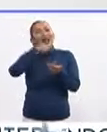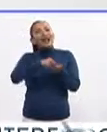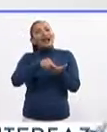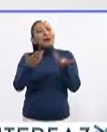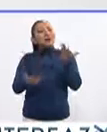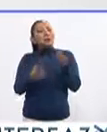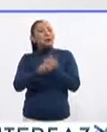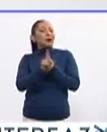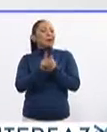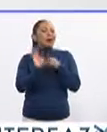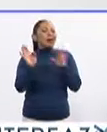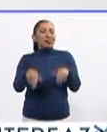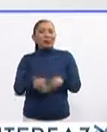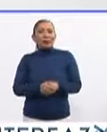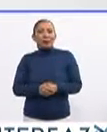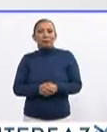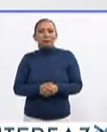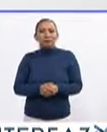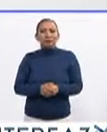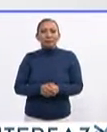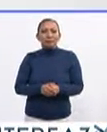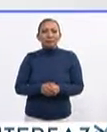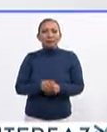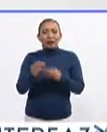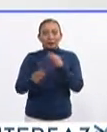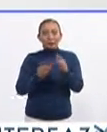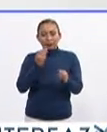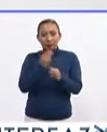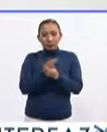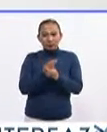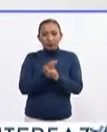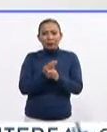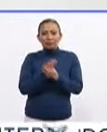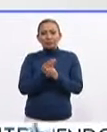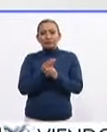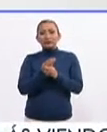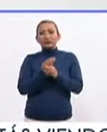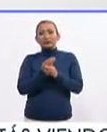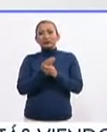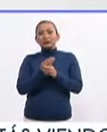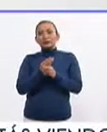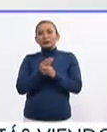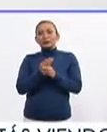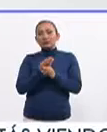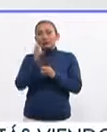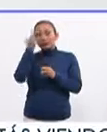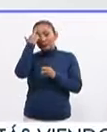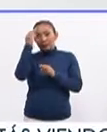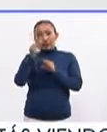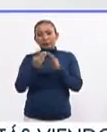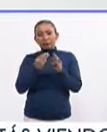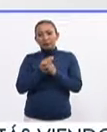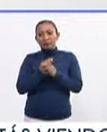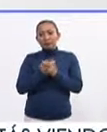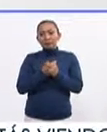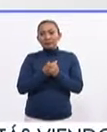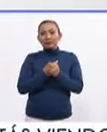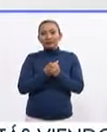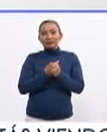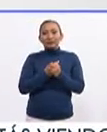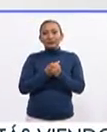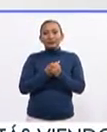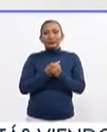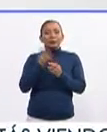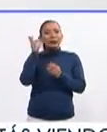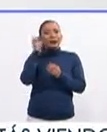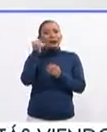dado que el problema Saúl, se llegara de carácter mundial, la escasez del agua. Saúl, porque recordemos que en el mundo... Saúl, ¿me escuchas?